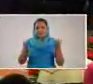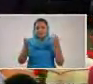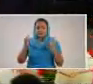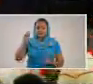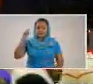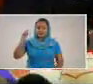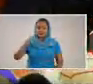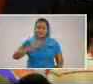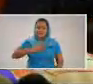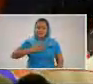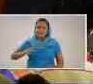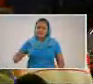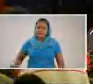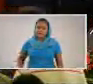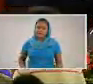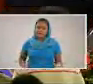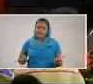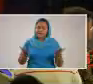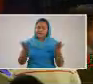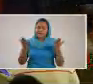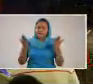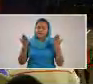levantarás, tú me